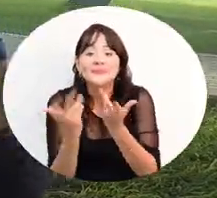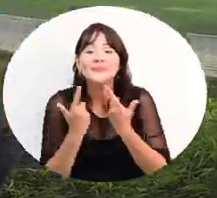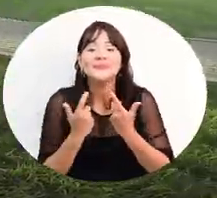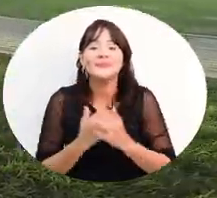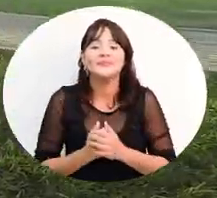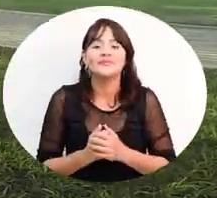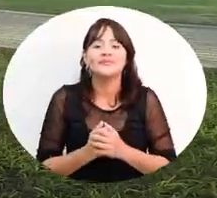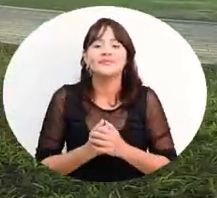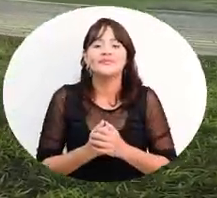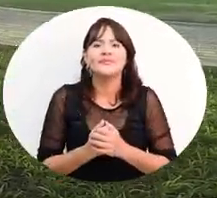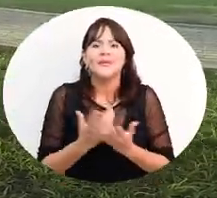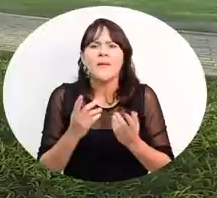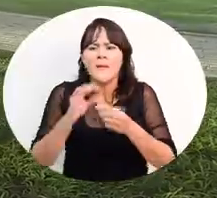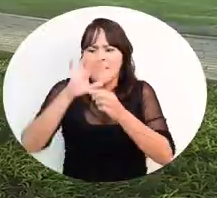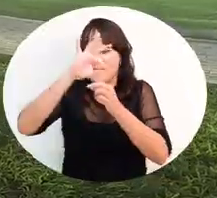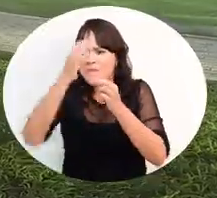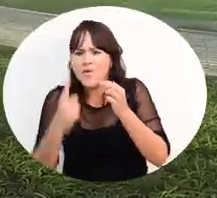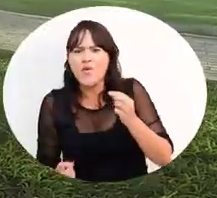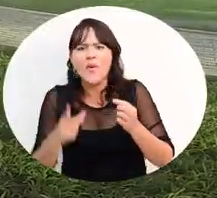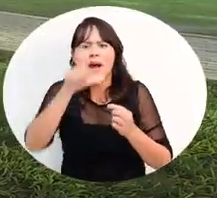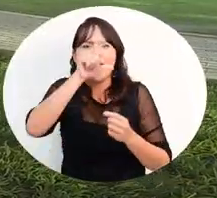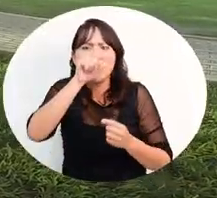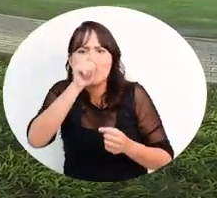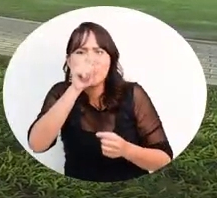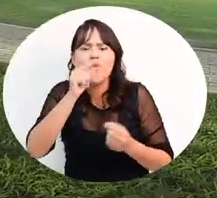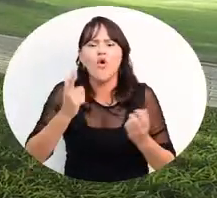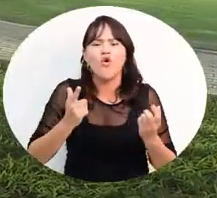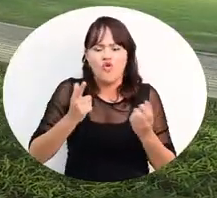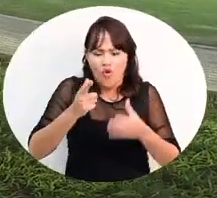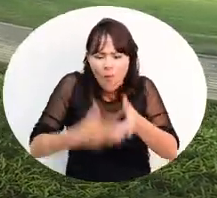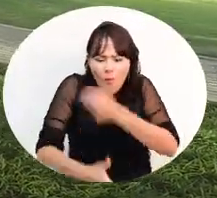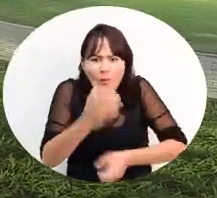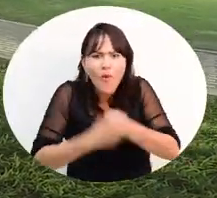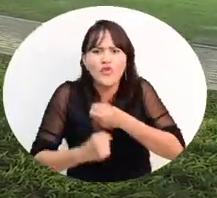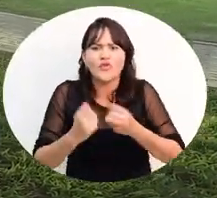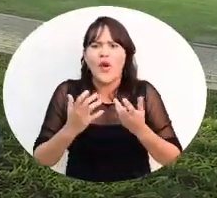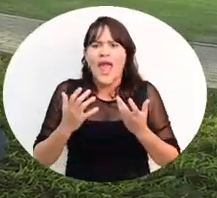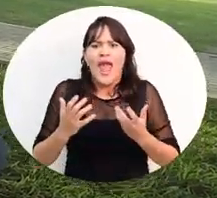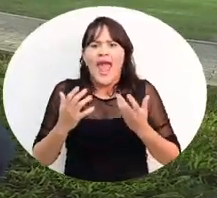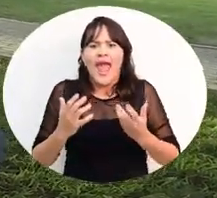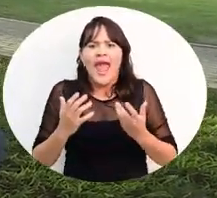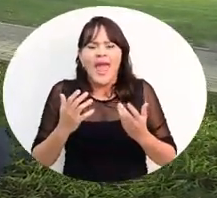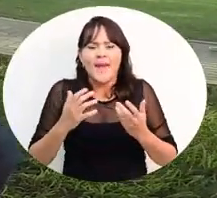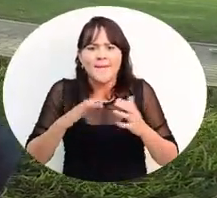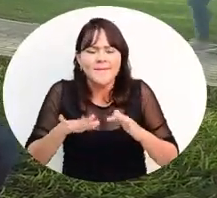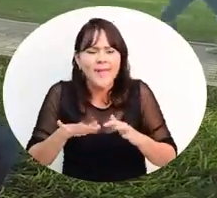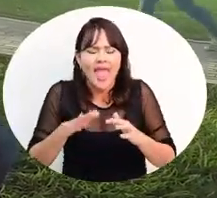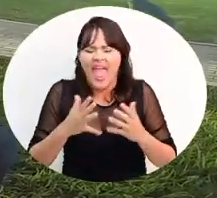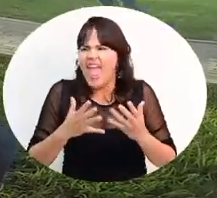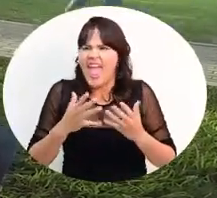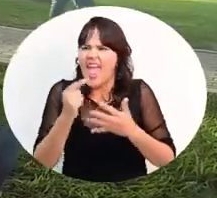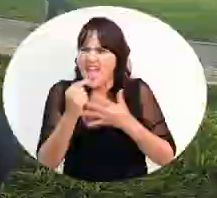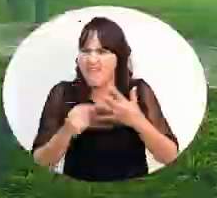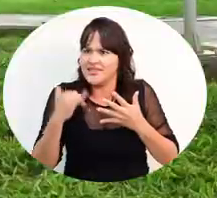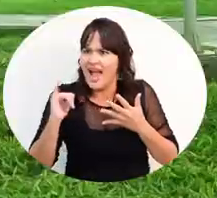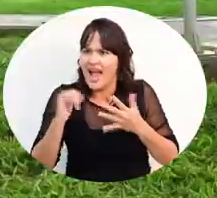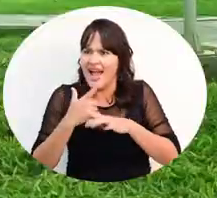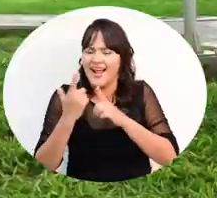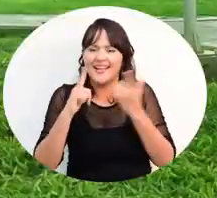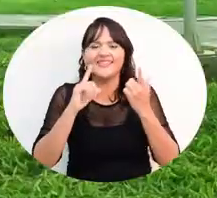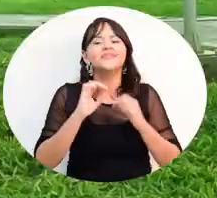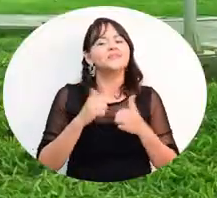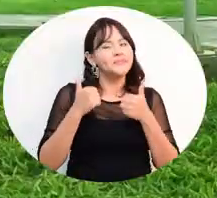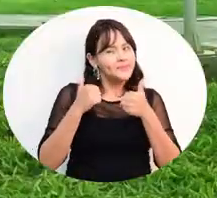7 segundos, aquí van. Pozo, pluma, pollo. Pie. Pie, ya, pronto dije. Muy